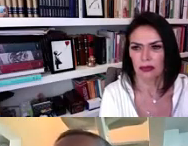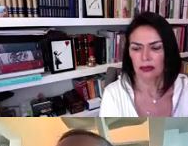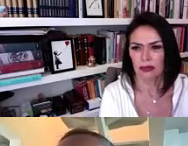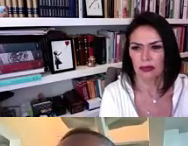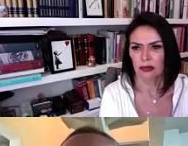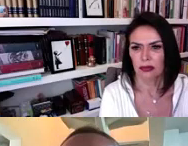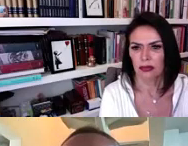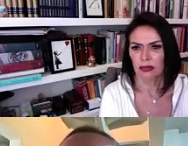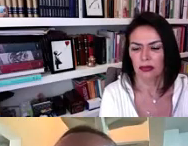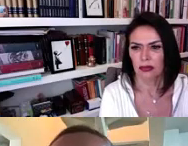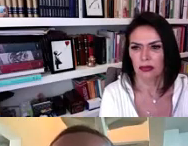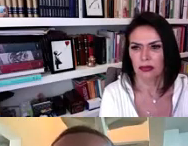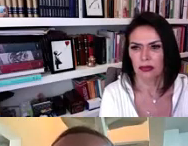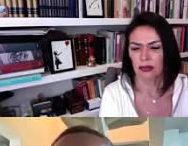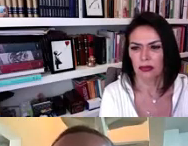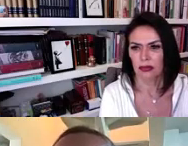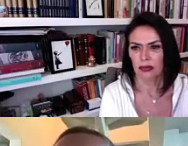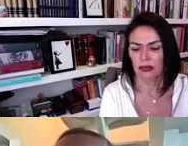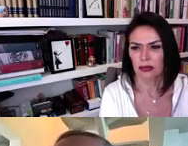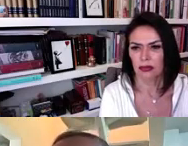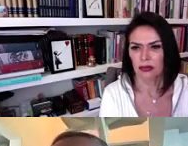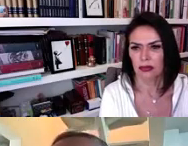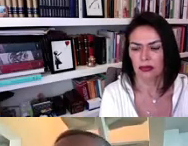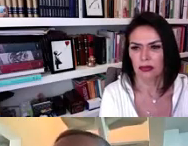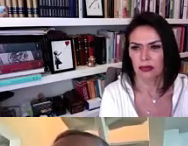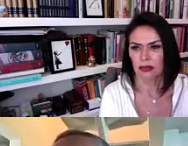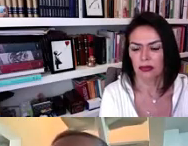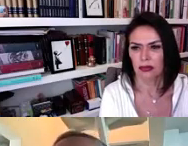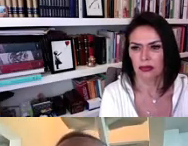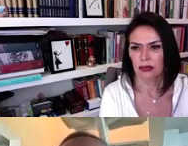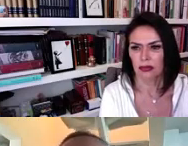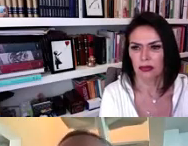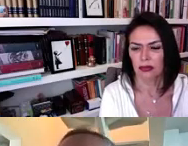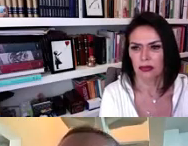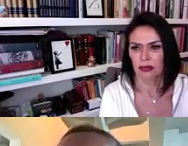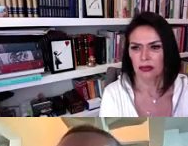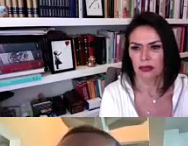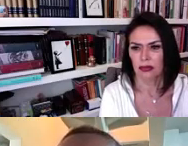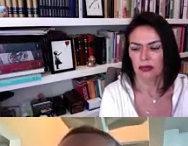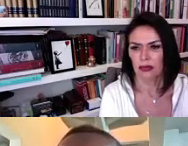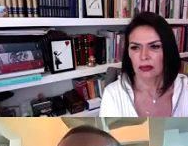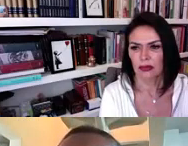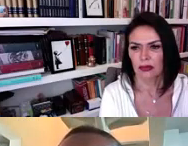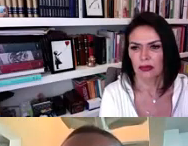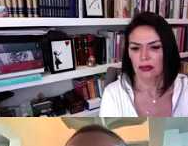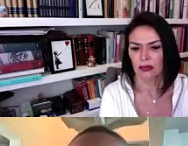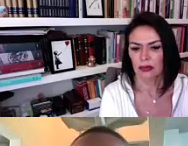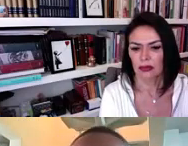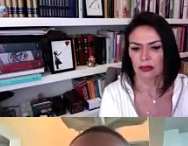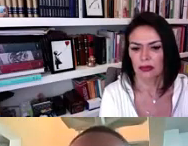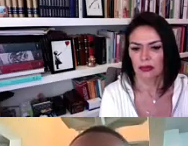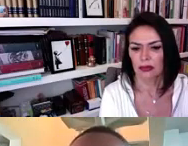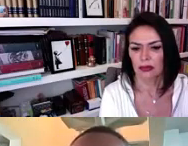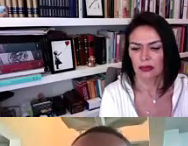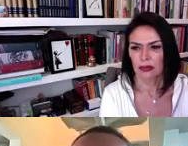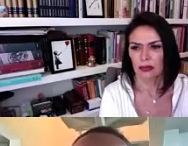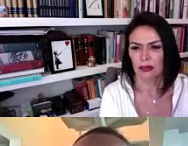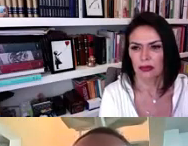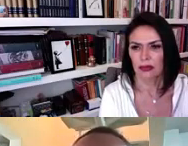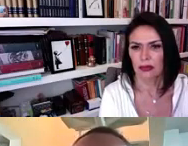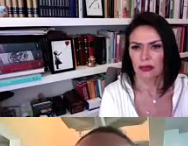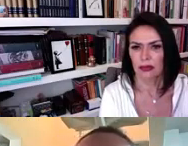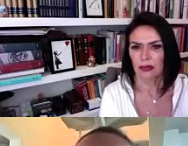horas, no me parece que aquí, no sé, en Morelia se tardan 15 minutos para llegar al MP, de cualquier punto de Morelia al